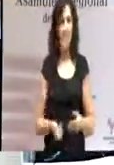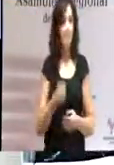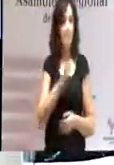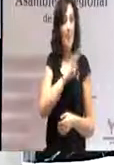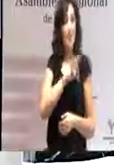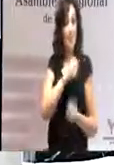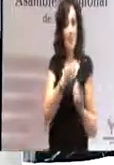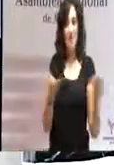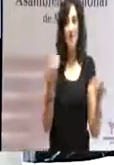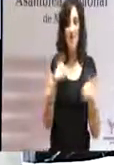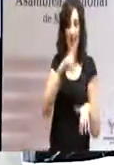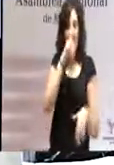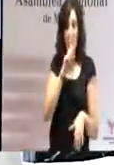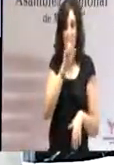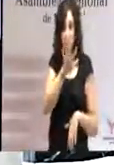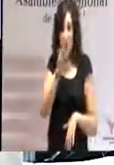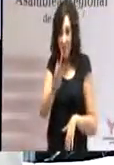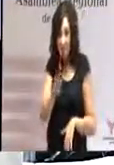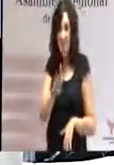año 53